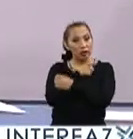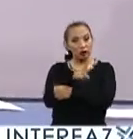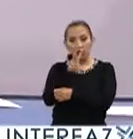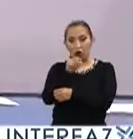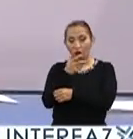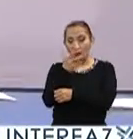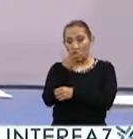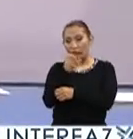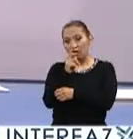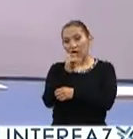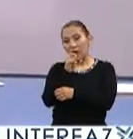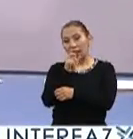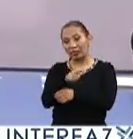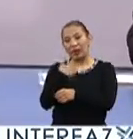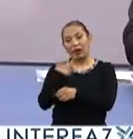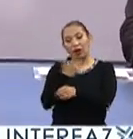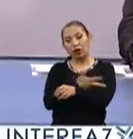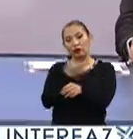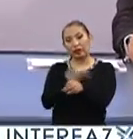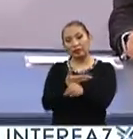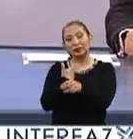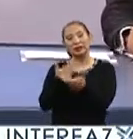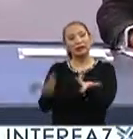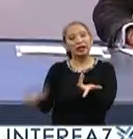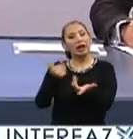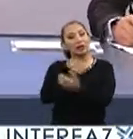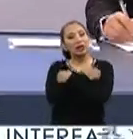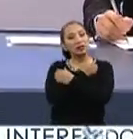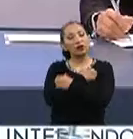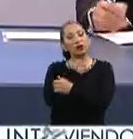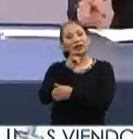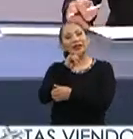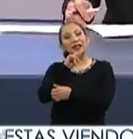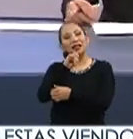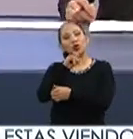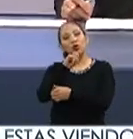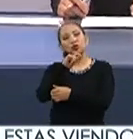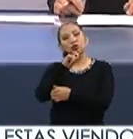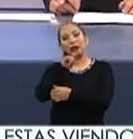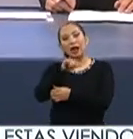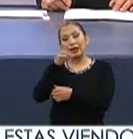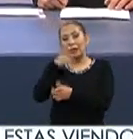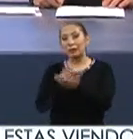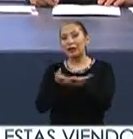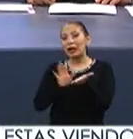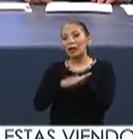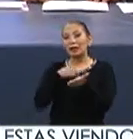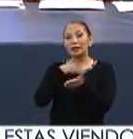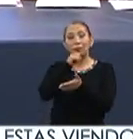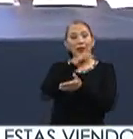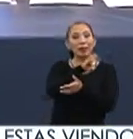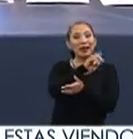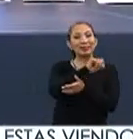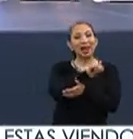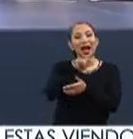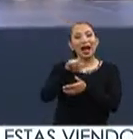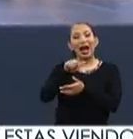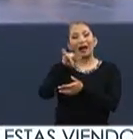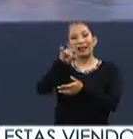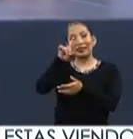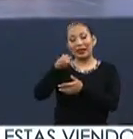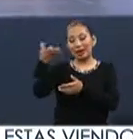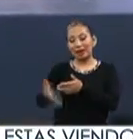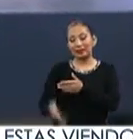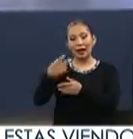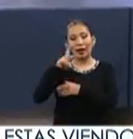No Formal y Vinculación de la Coordinación General de Educación Intercultural y Bilingüe. Y también está con nosotros Brenda Aide Becerra López.